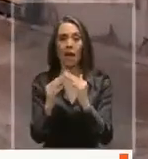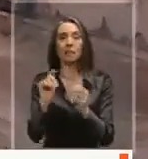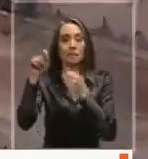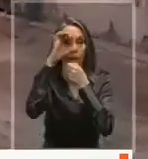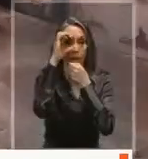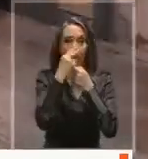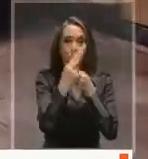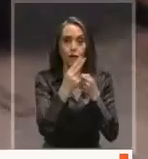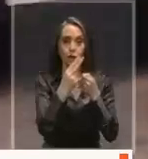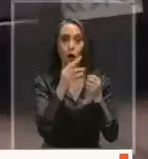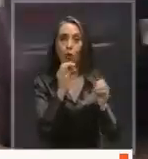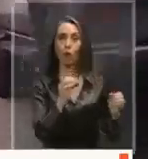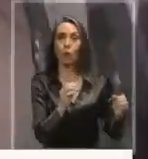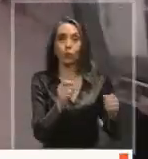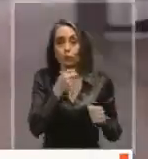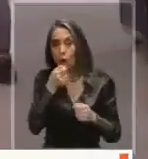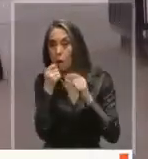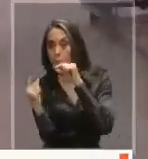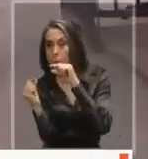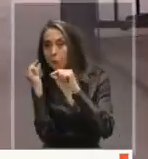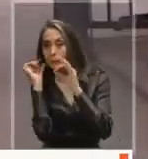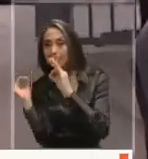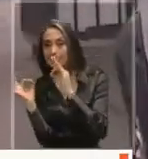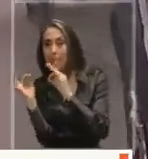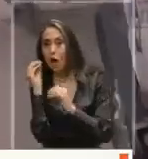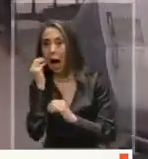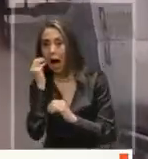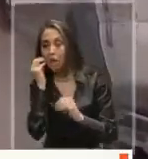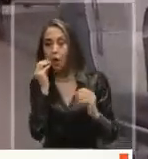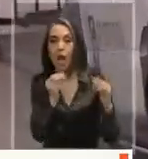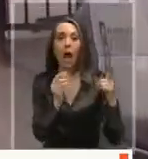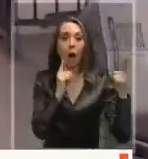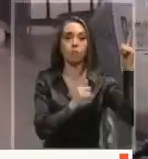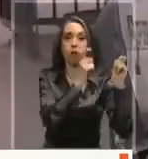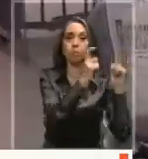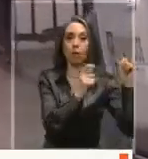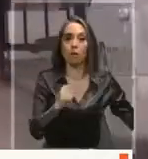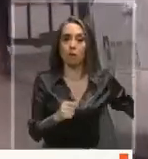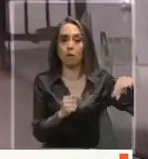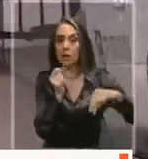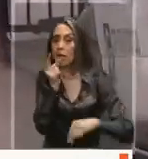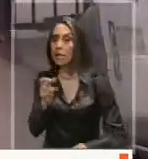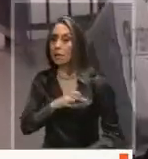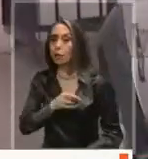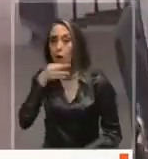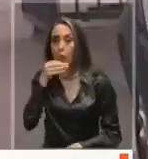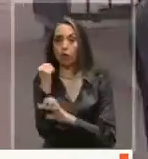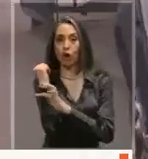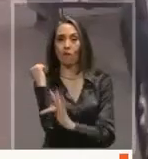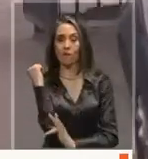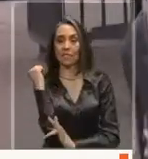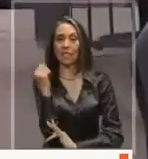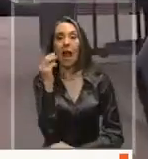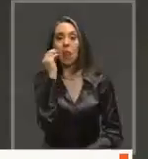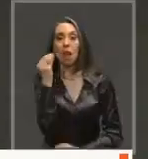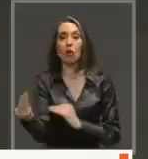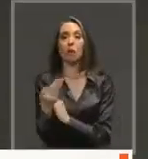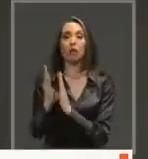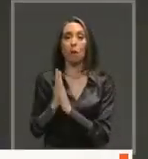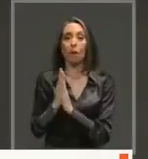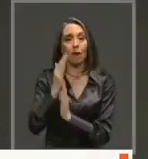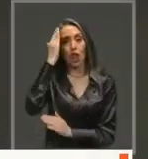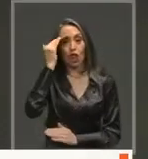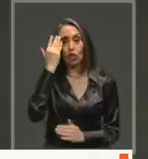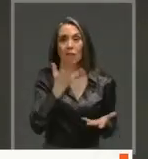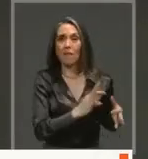presenció balazos al momento de entrevistarla para conocer su versión. Ante la fiscalía, la imputada aseguró que su nieto le pidió un favor, que desconocía de